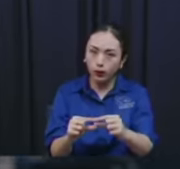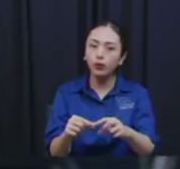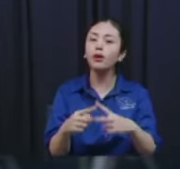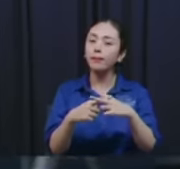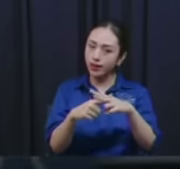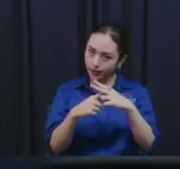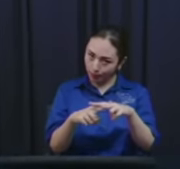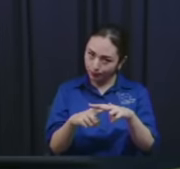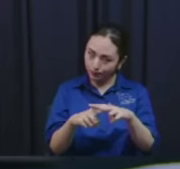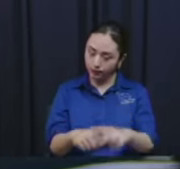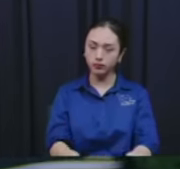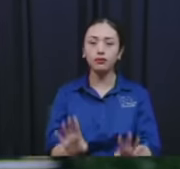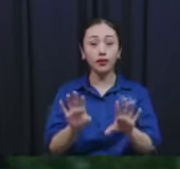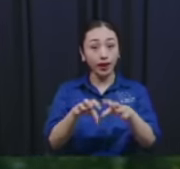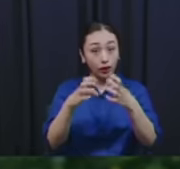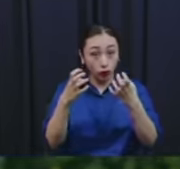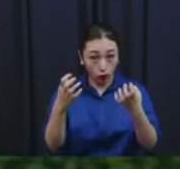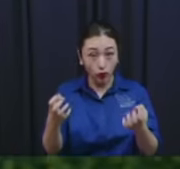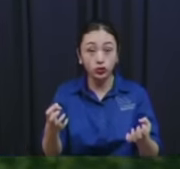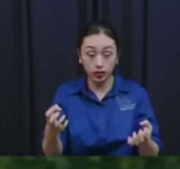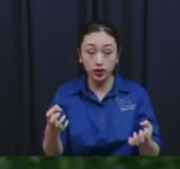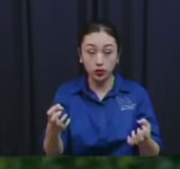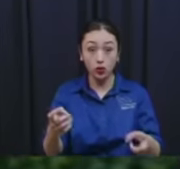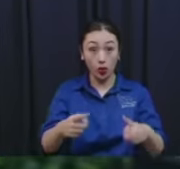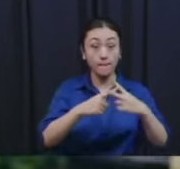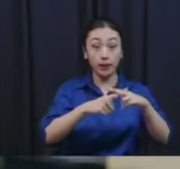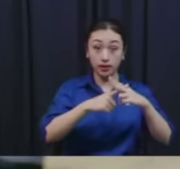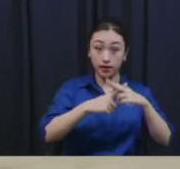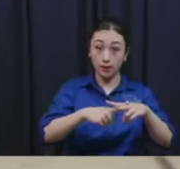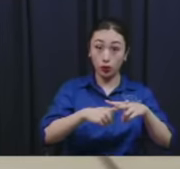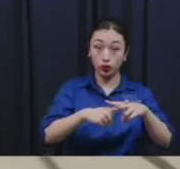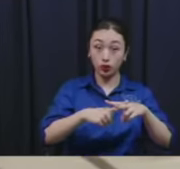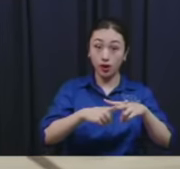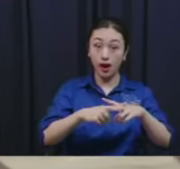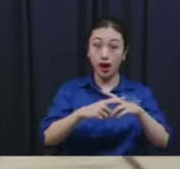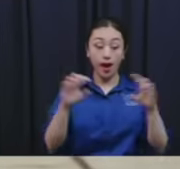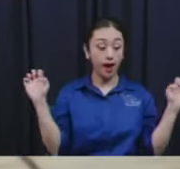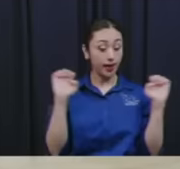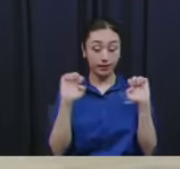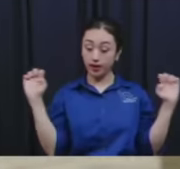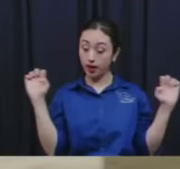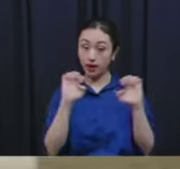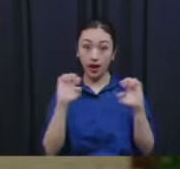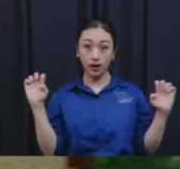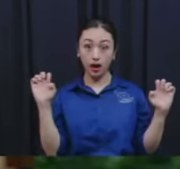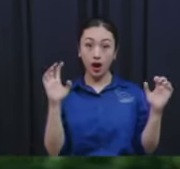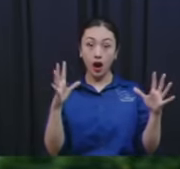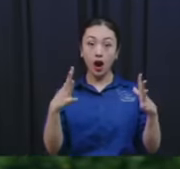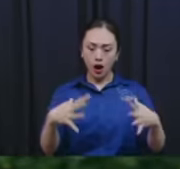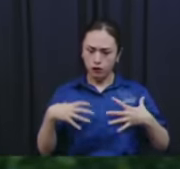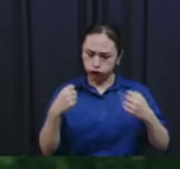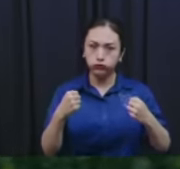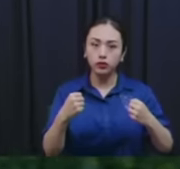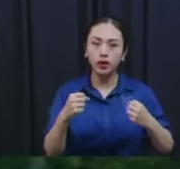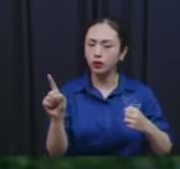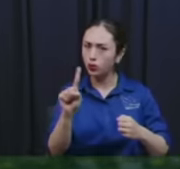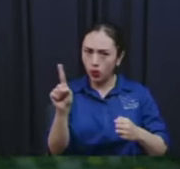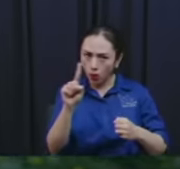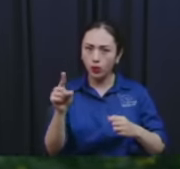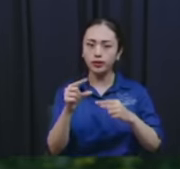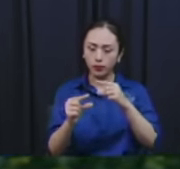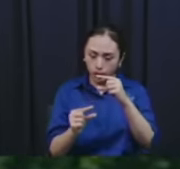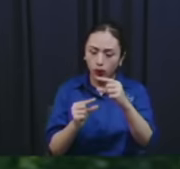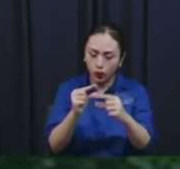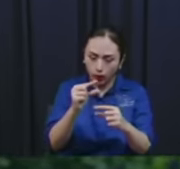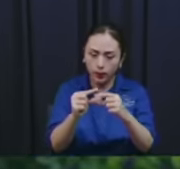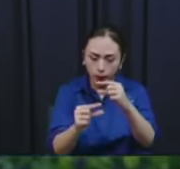piden algo fuerte de una vez sino que nos piden poquito a poquito entonces están entrenando para vigilante entonces tienen que